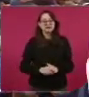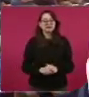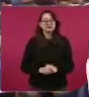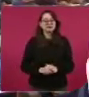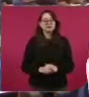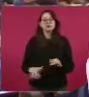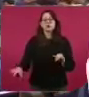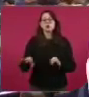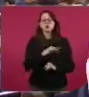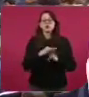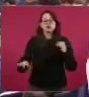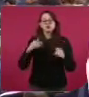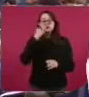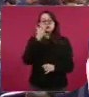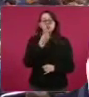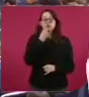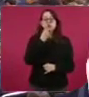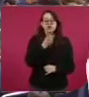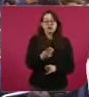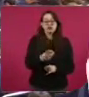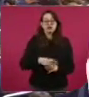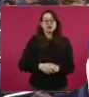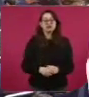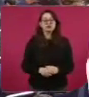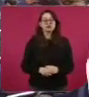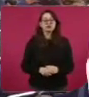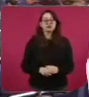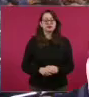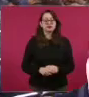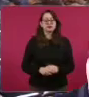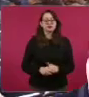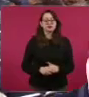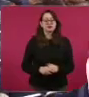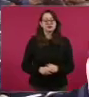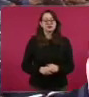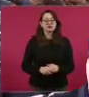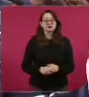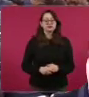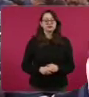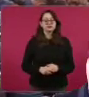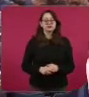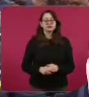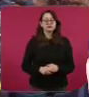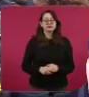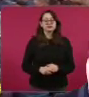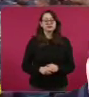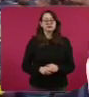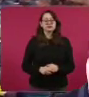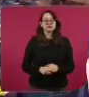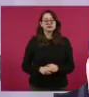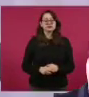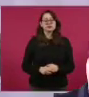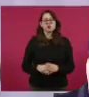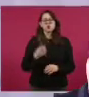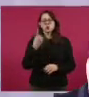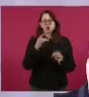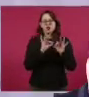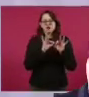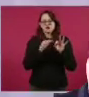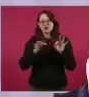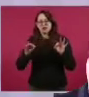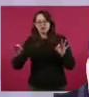Para terminar, quiero dedicarles unas palabras. Es un credo, es una frase que cambió mi